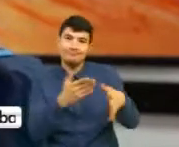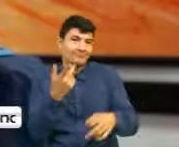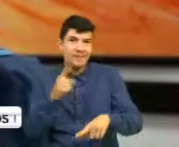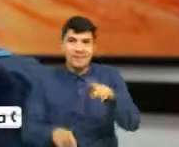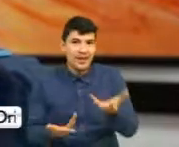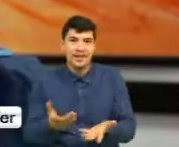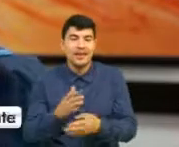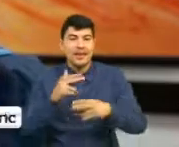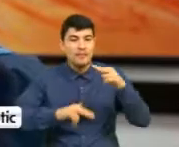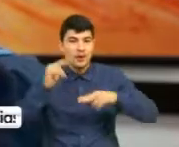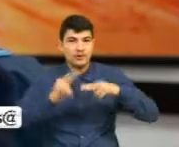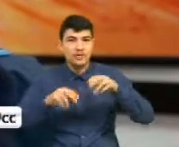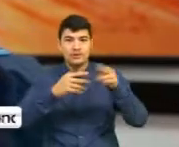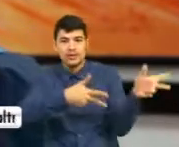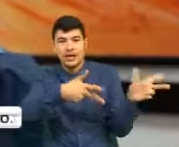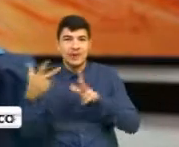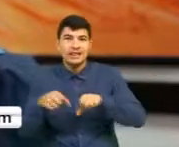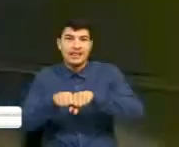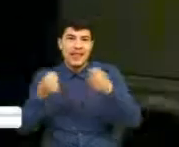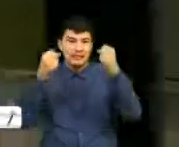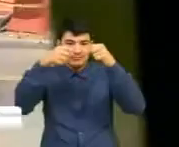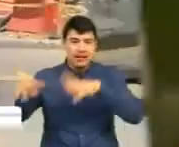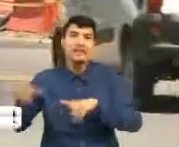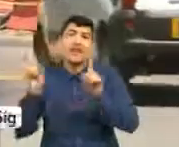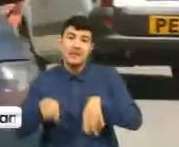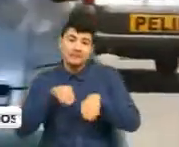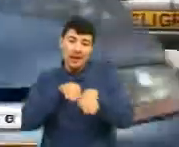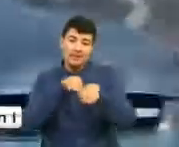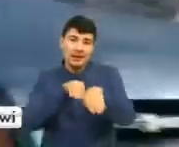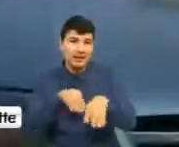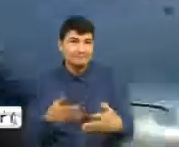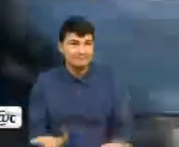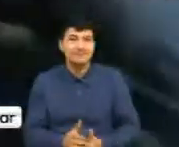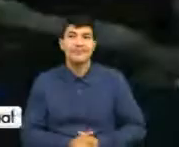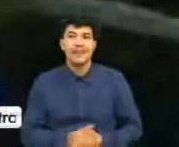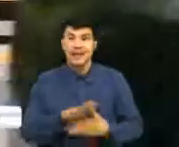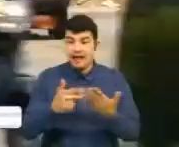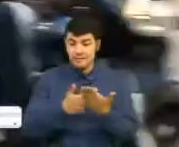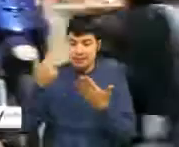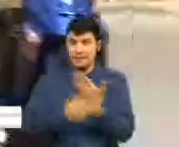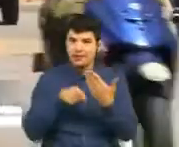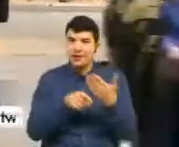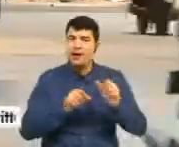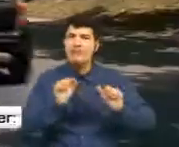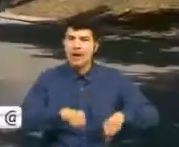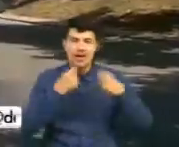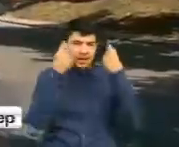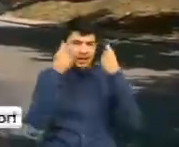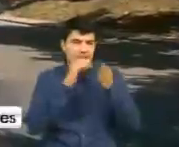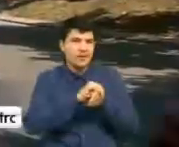proceso de demolición del puente existente también requiere que se detenga completamente tráfico de autopistas este proyecto permitirá entender el proceso de